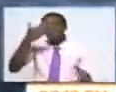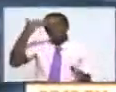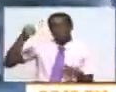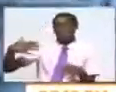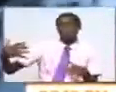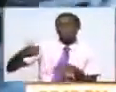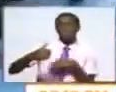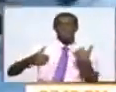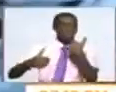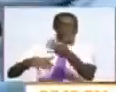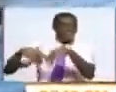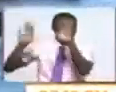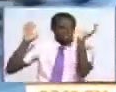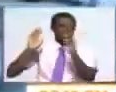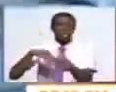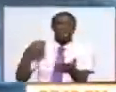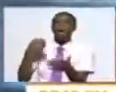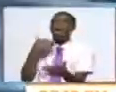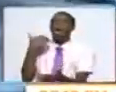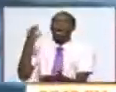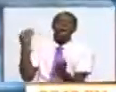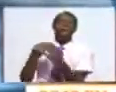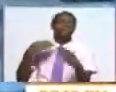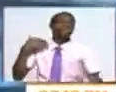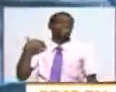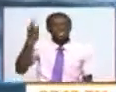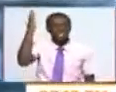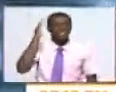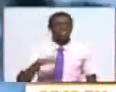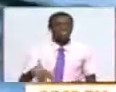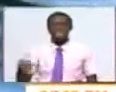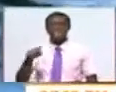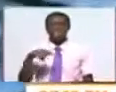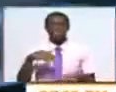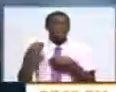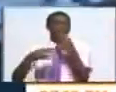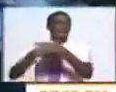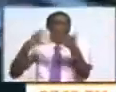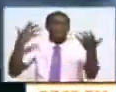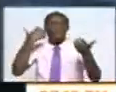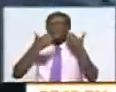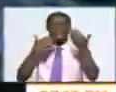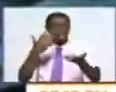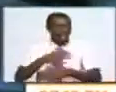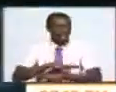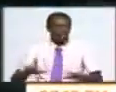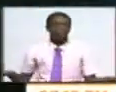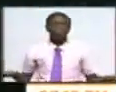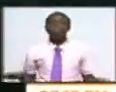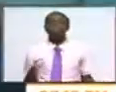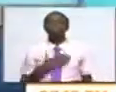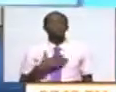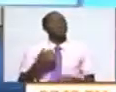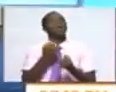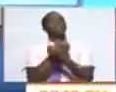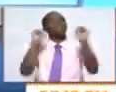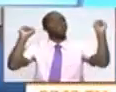esa vaina, eso sí para un limpio, ellos me dan por la libertad.